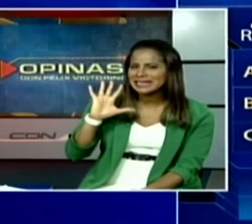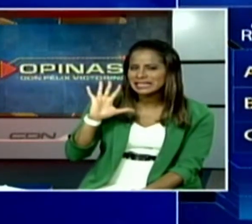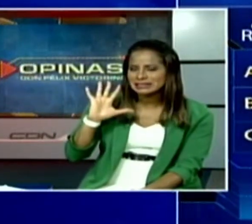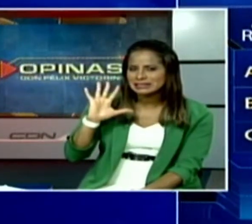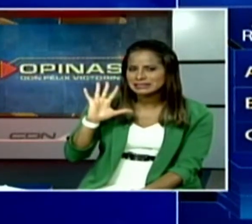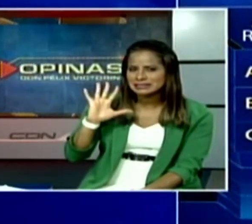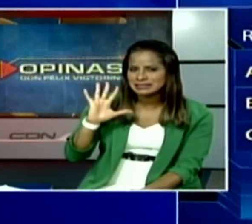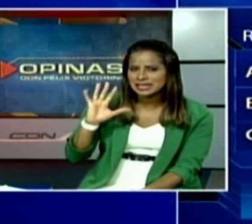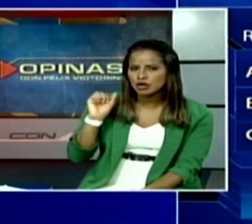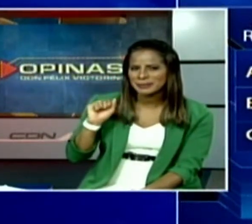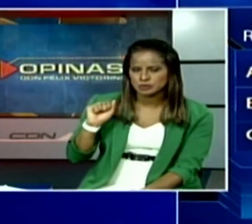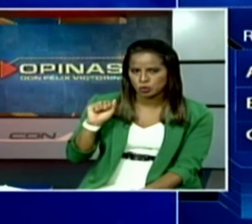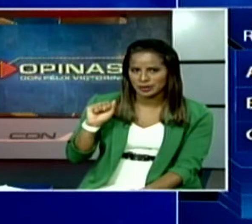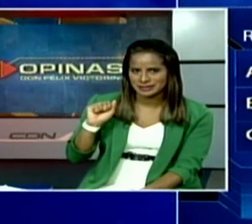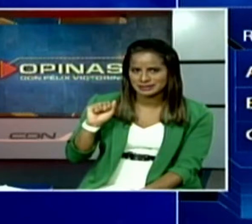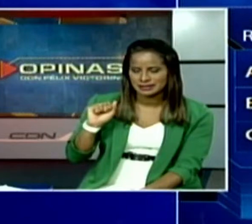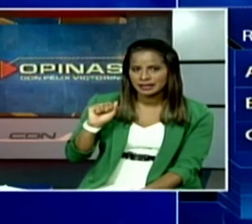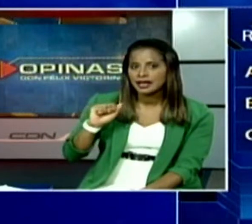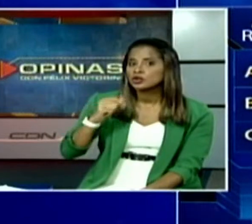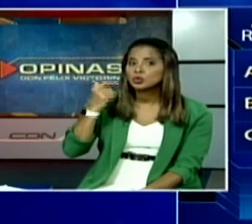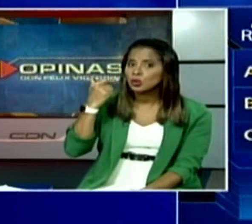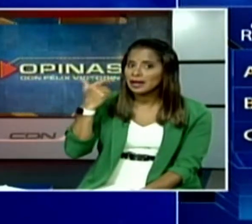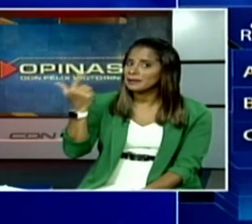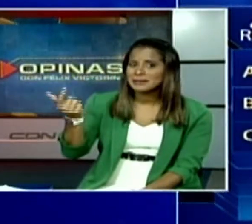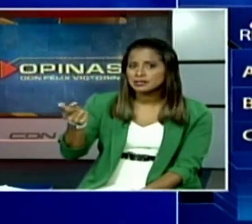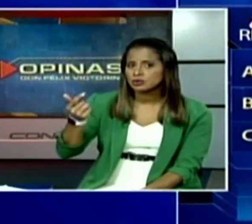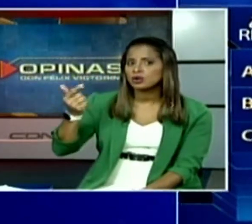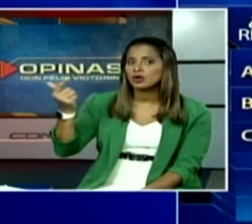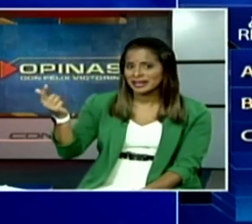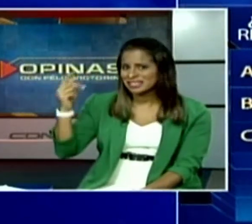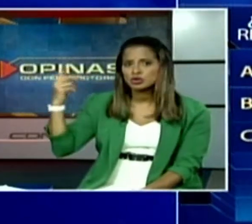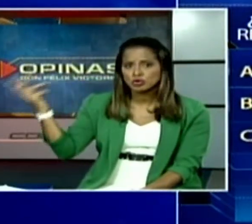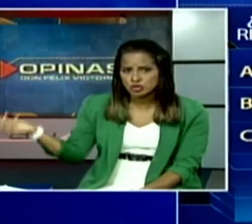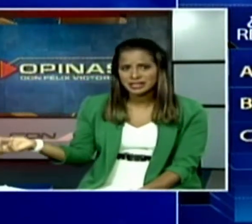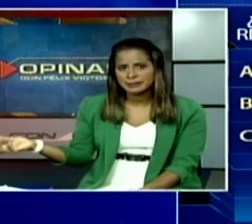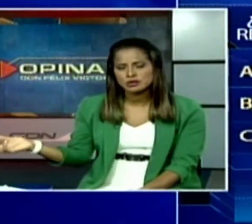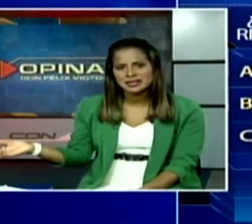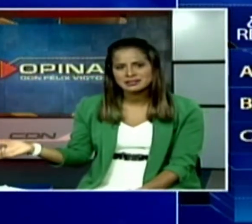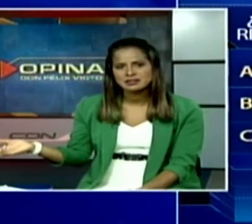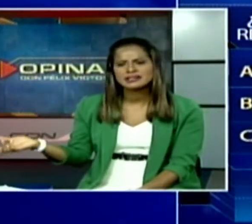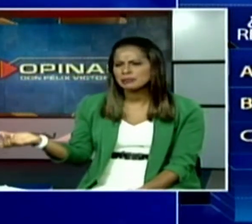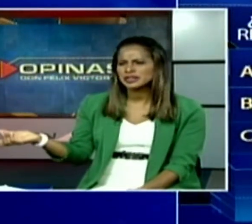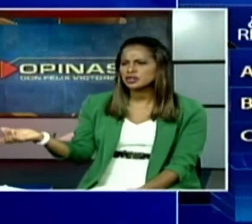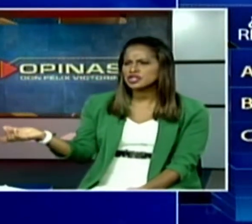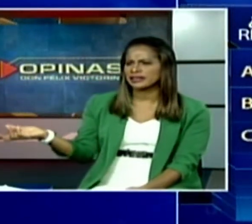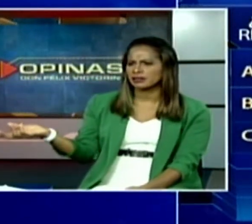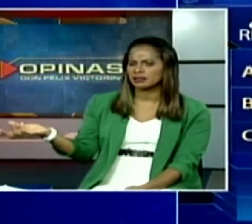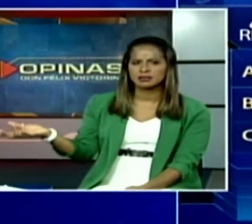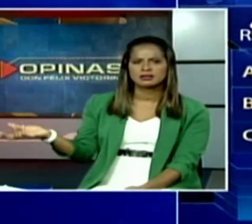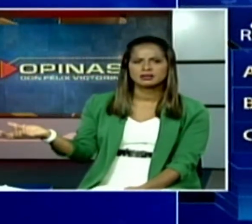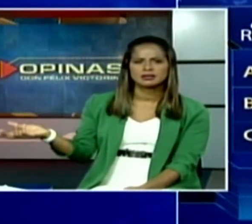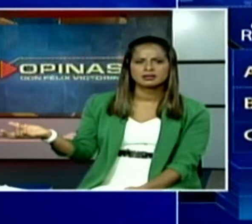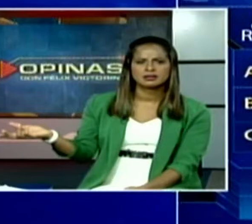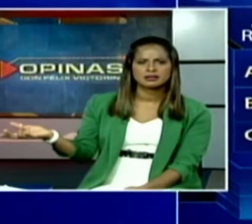solo deben ir 5 personas. Sí. ¿Tú has visto los carritos con 7 personas? ¿Se están montando